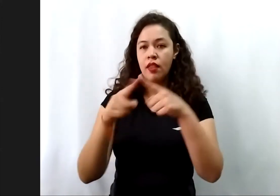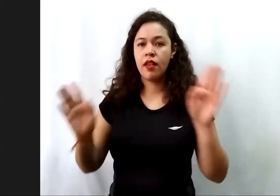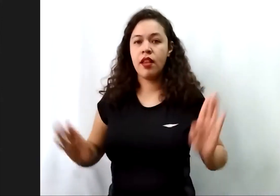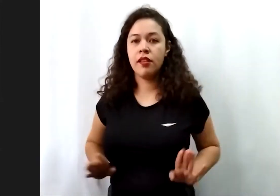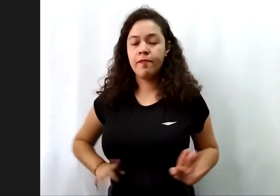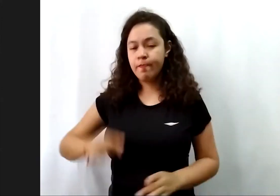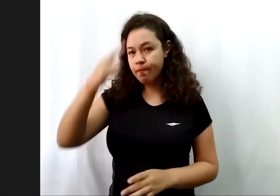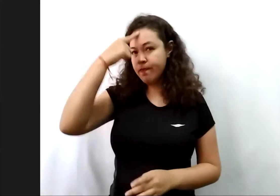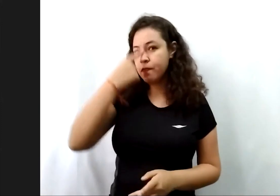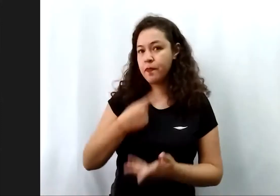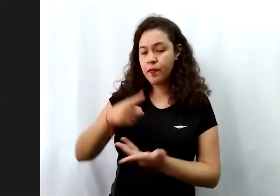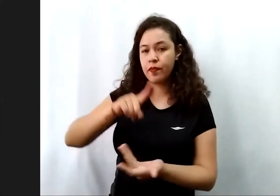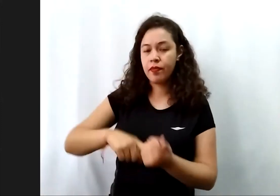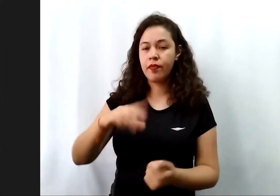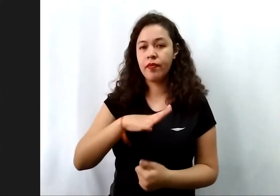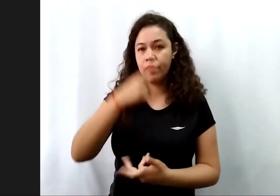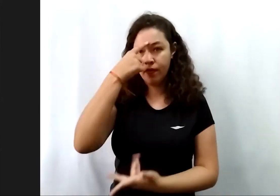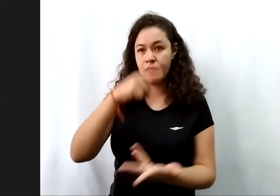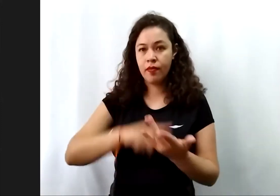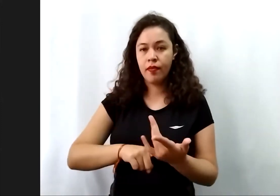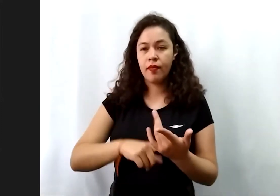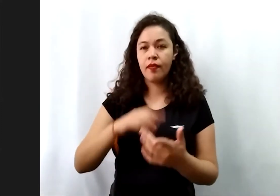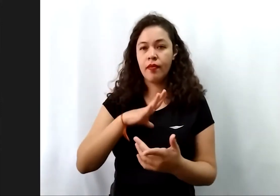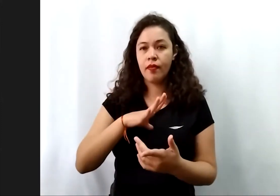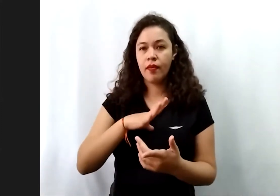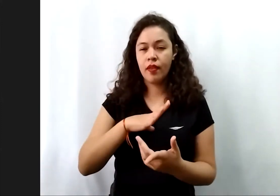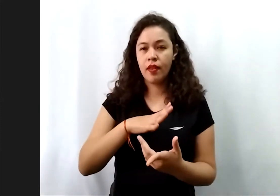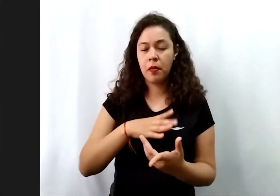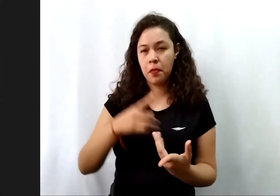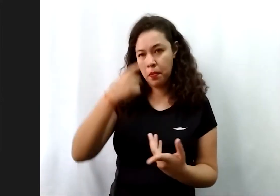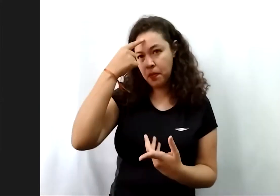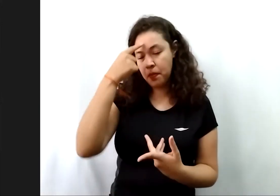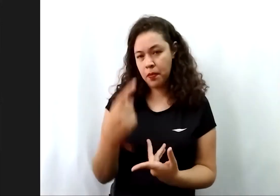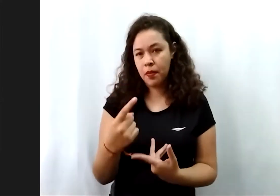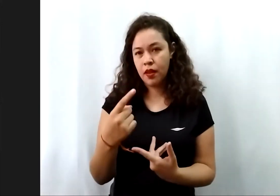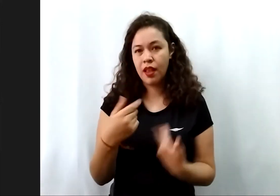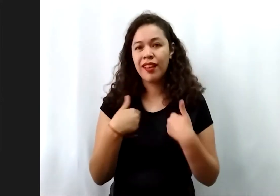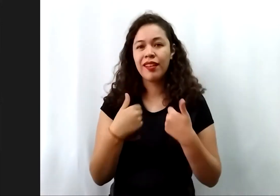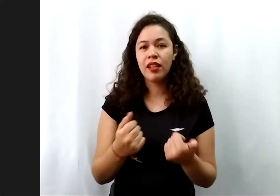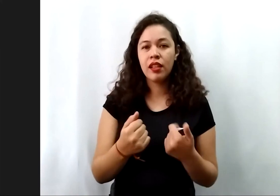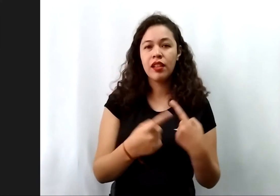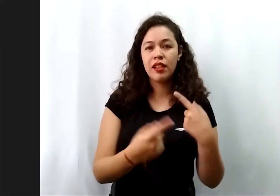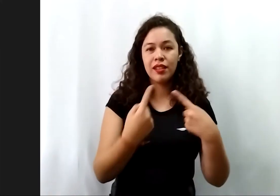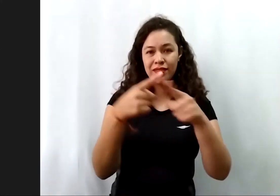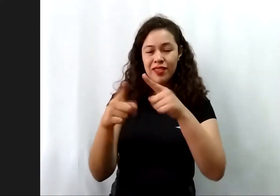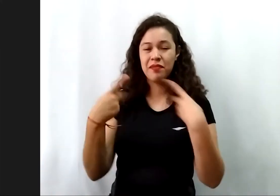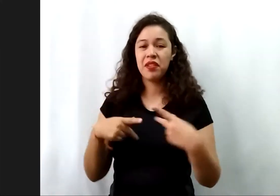perfiles aquí. Creo que tienes que lidiar, y digo lidiar porque es complejo, como lo dijo Carlos, con un montón de personas.